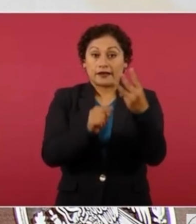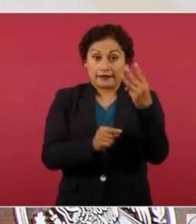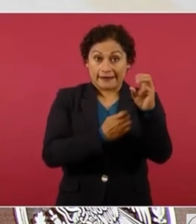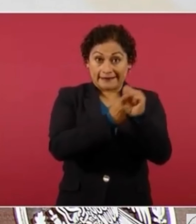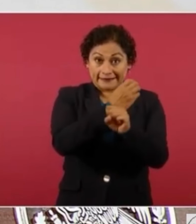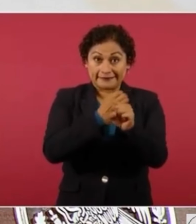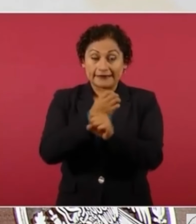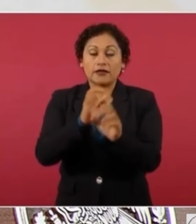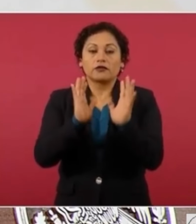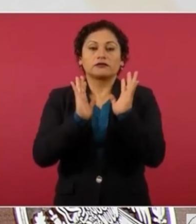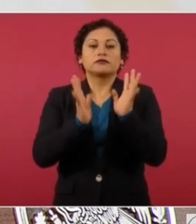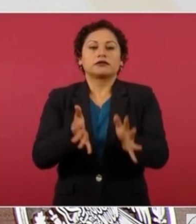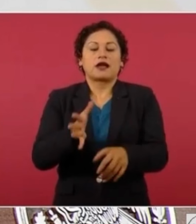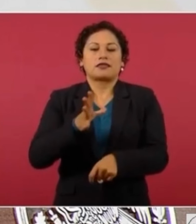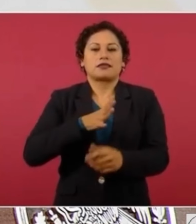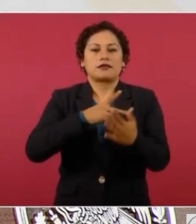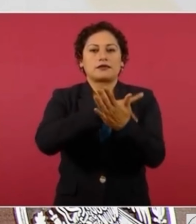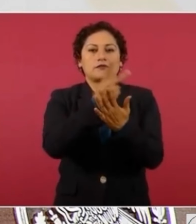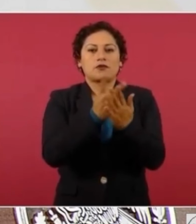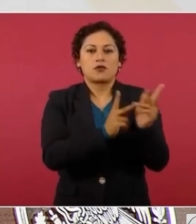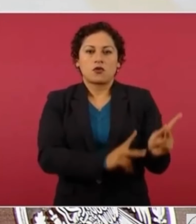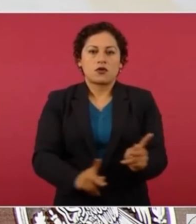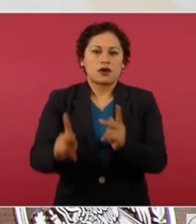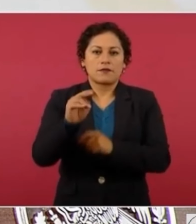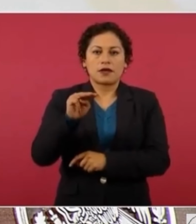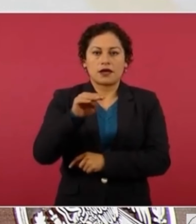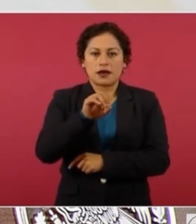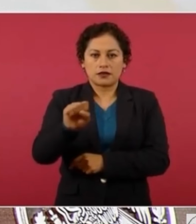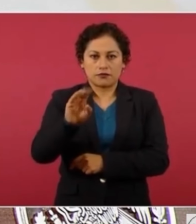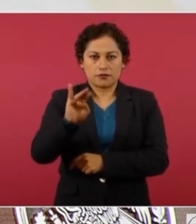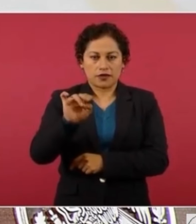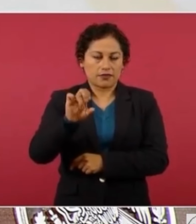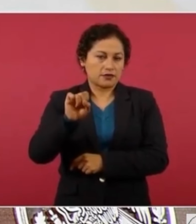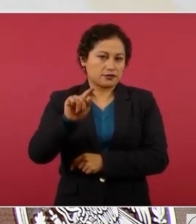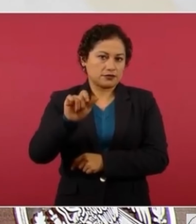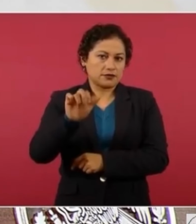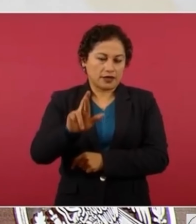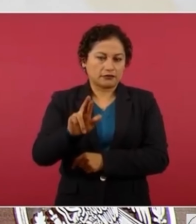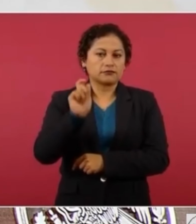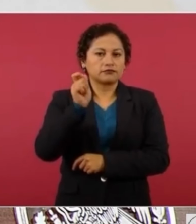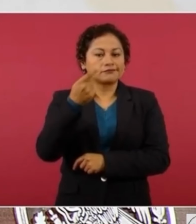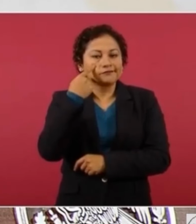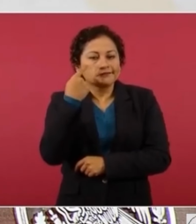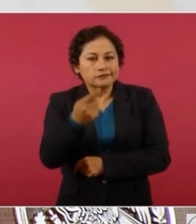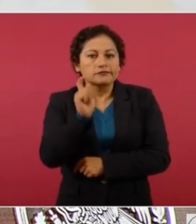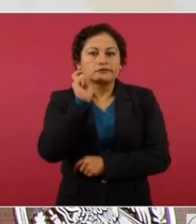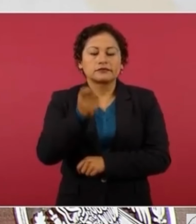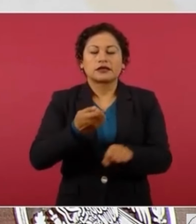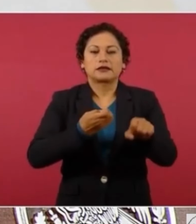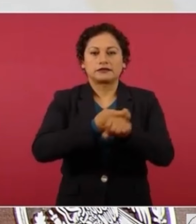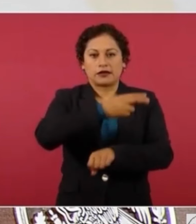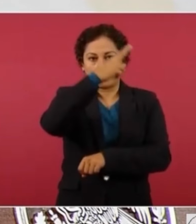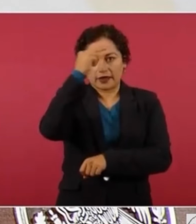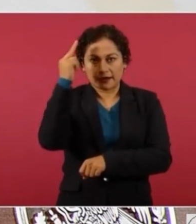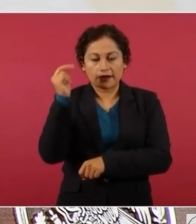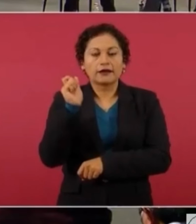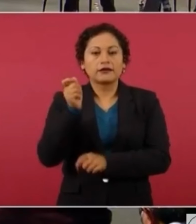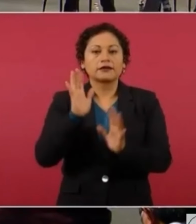opera plenamente el IMSS Bienestar, empezando con Nayarit. En el caso de Nayarit, ya contamos